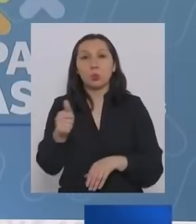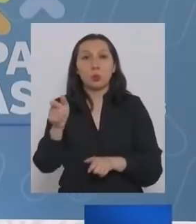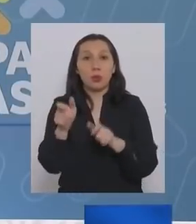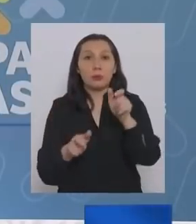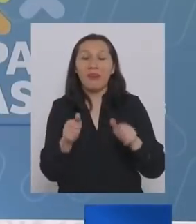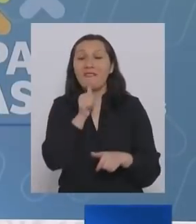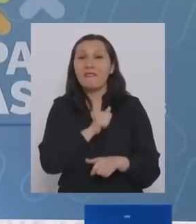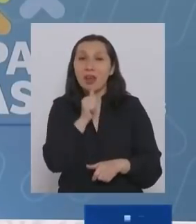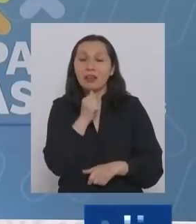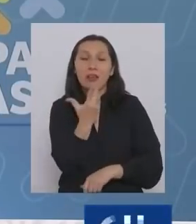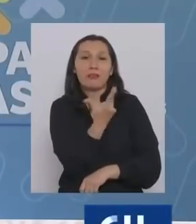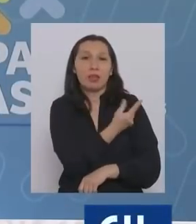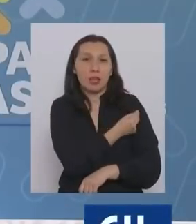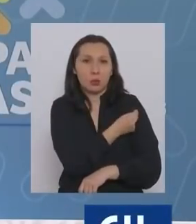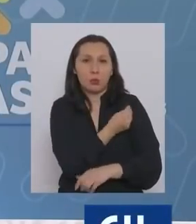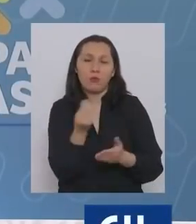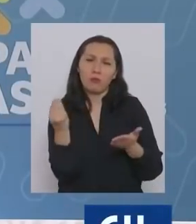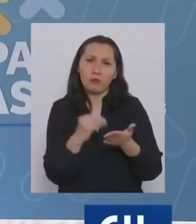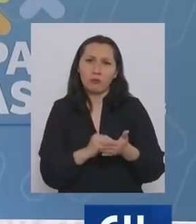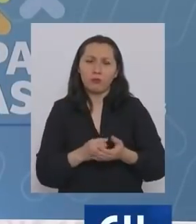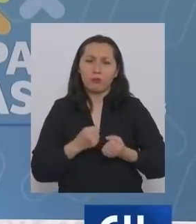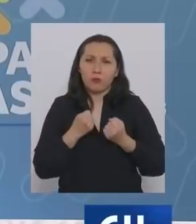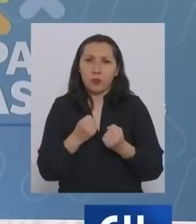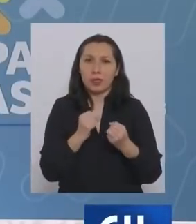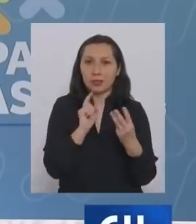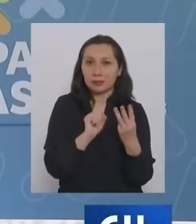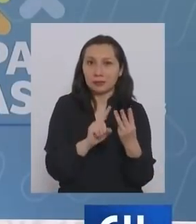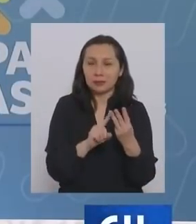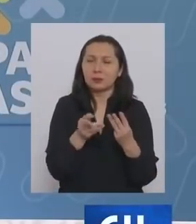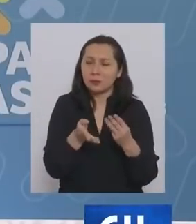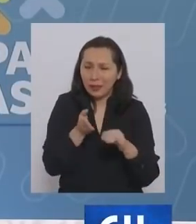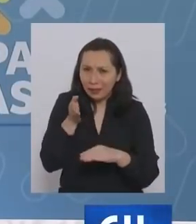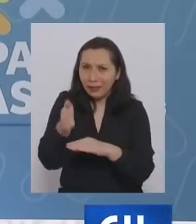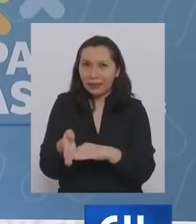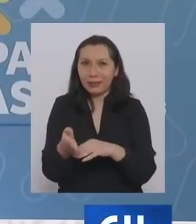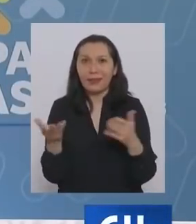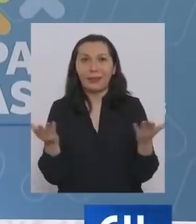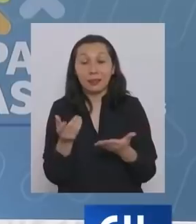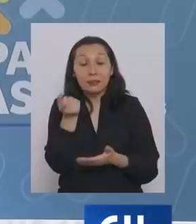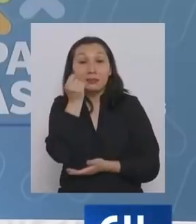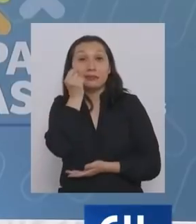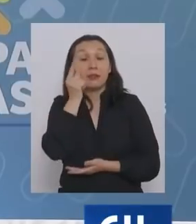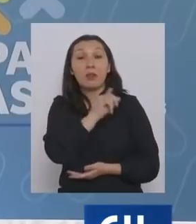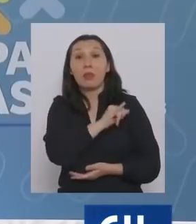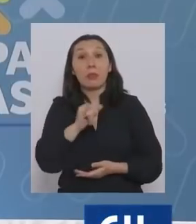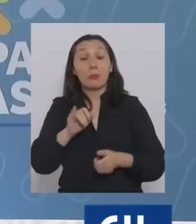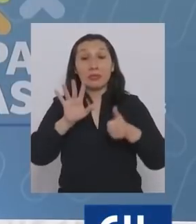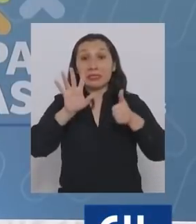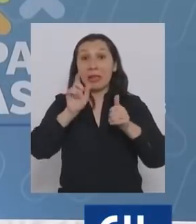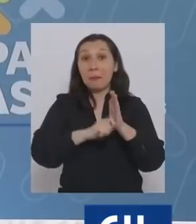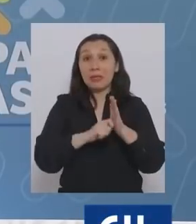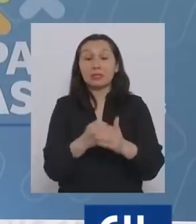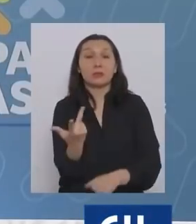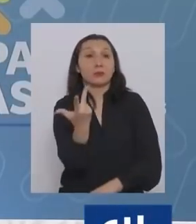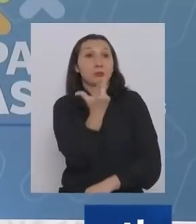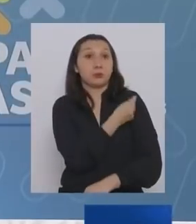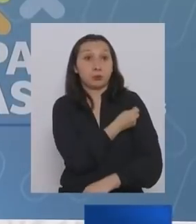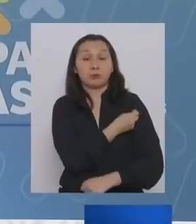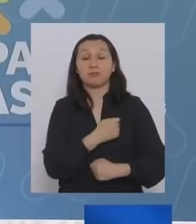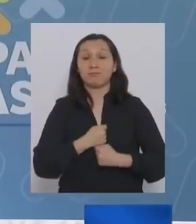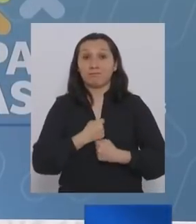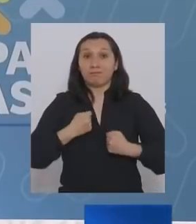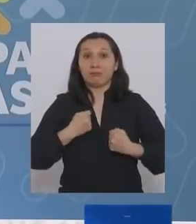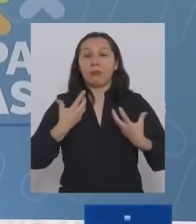aún no se inoculan con su dosis de refuerzo a que lo hagan, ya que sabemos que luego de 6 meses la